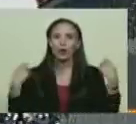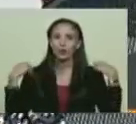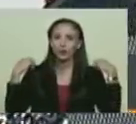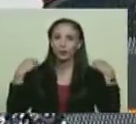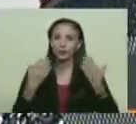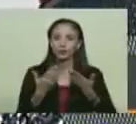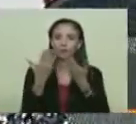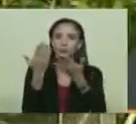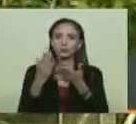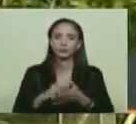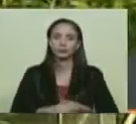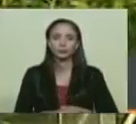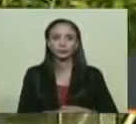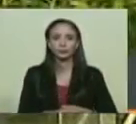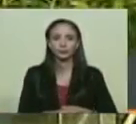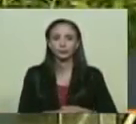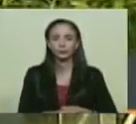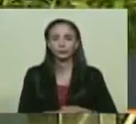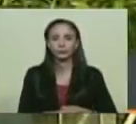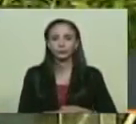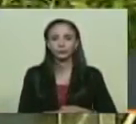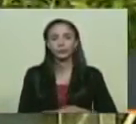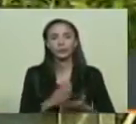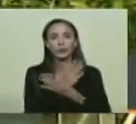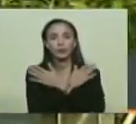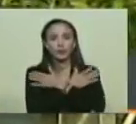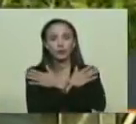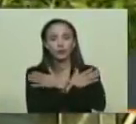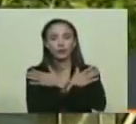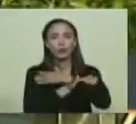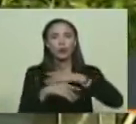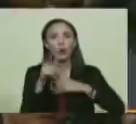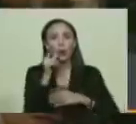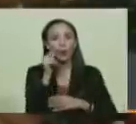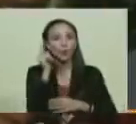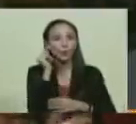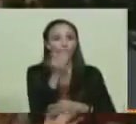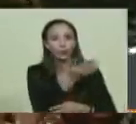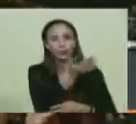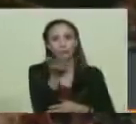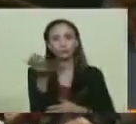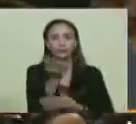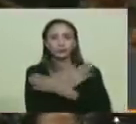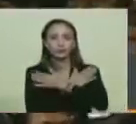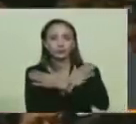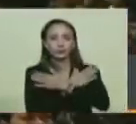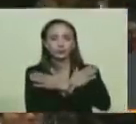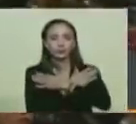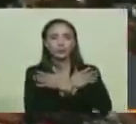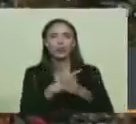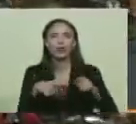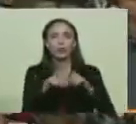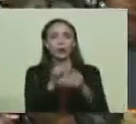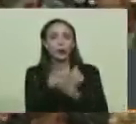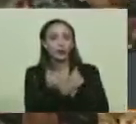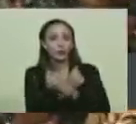nuestra querida Policía Nacional Bolivariana. Felicitaciones, muchachos. Felicitaciones, muchachas. Un gran abrazo para